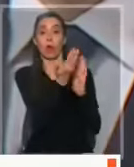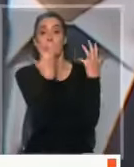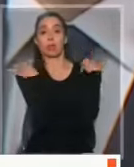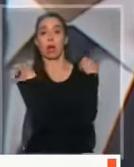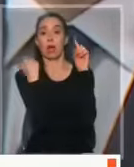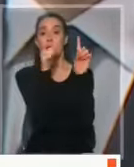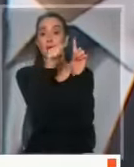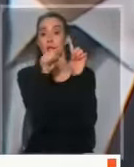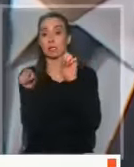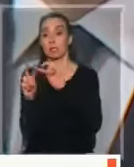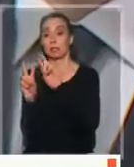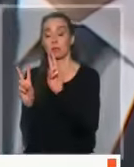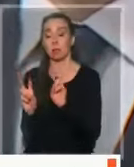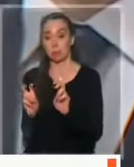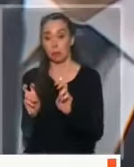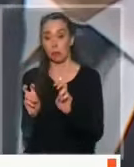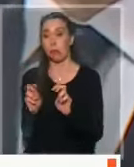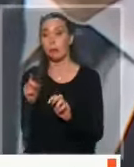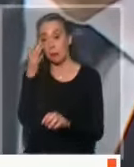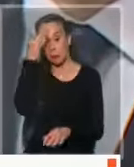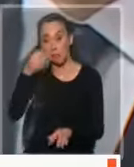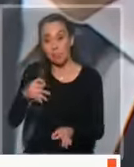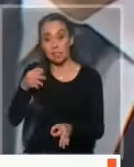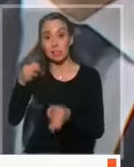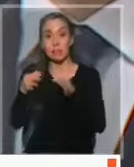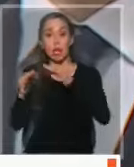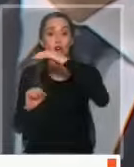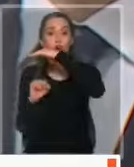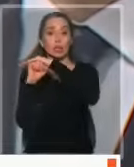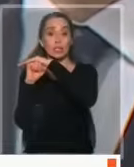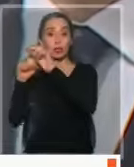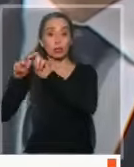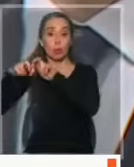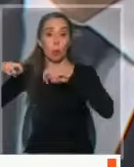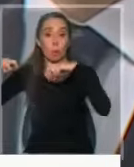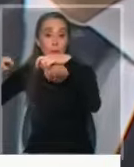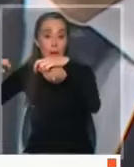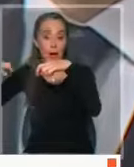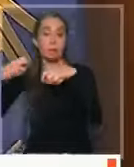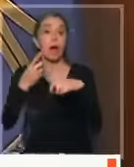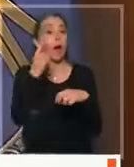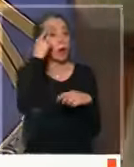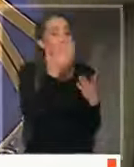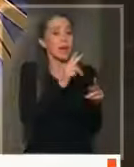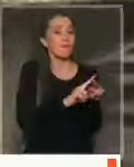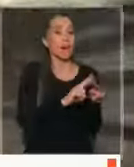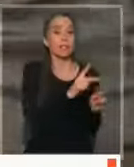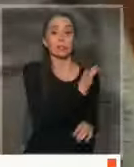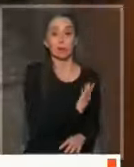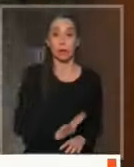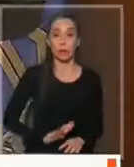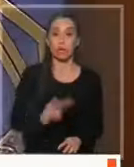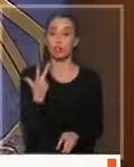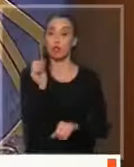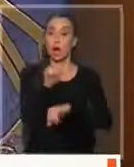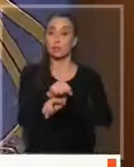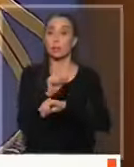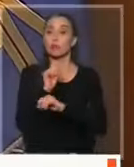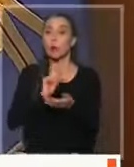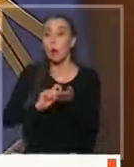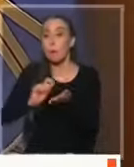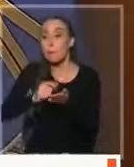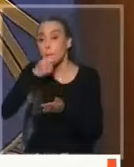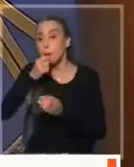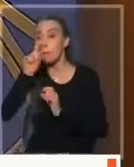materia. Y en función de lo que decía la Corte, es también las acciones que va a emprender el Ejecutivo. Sin aceptar preguntas de la prensa, la